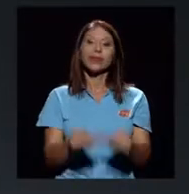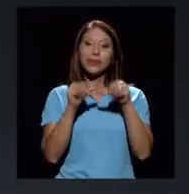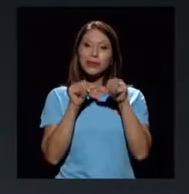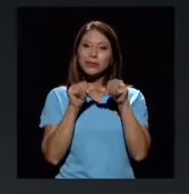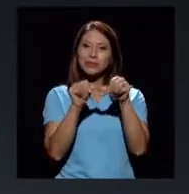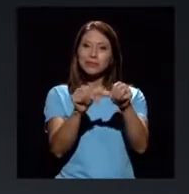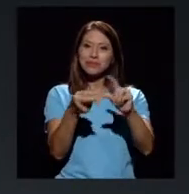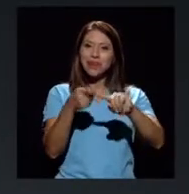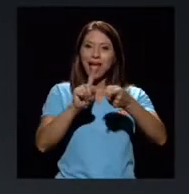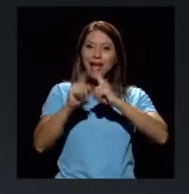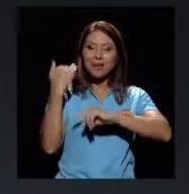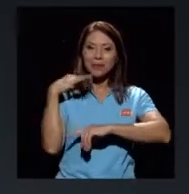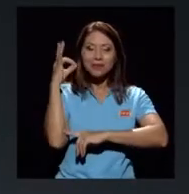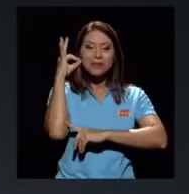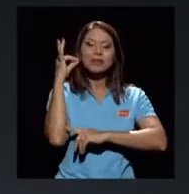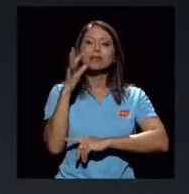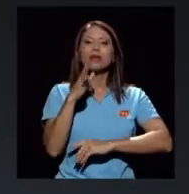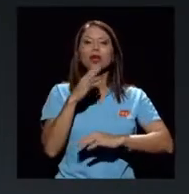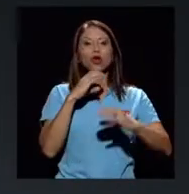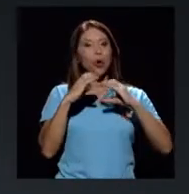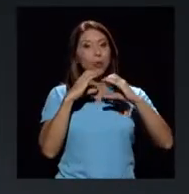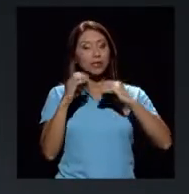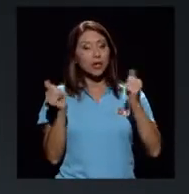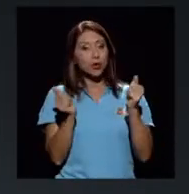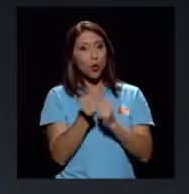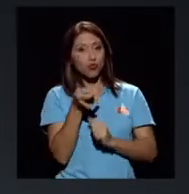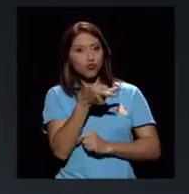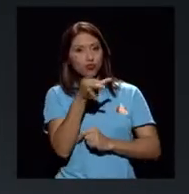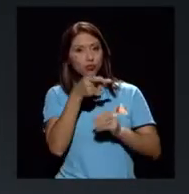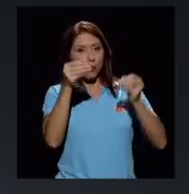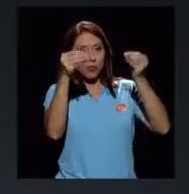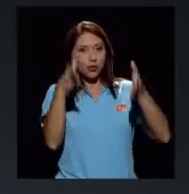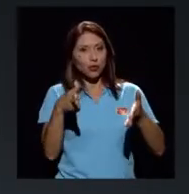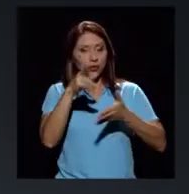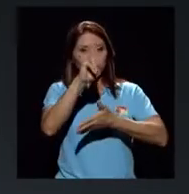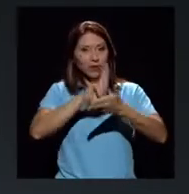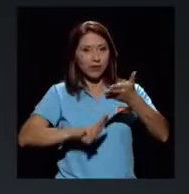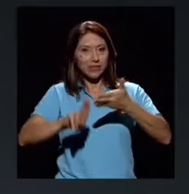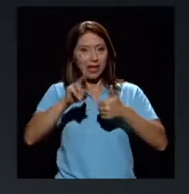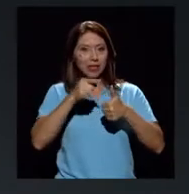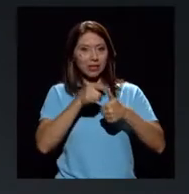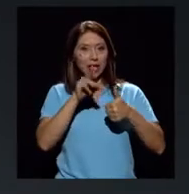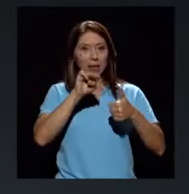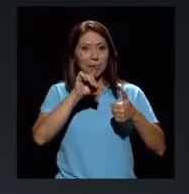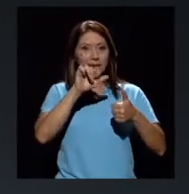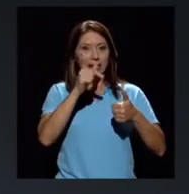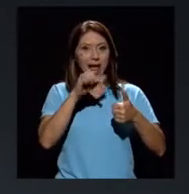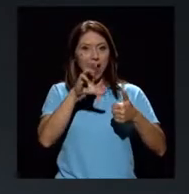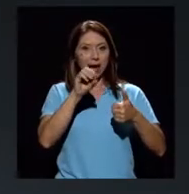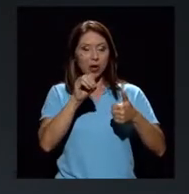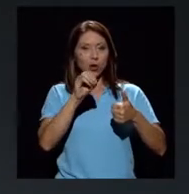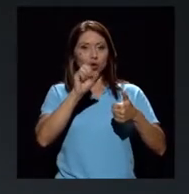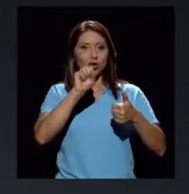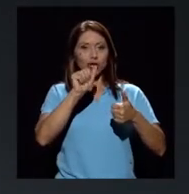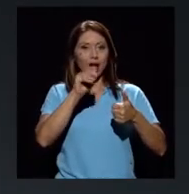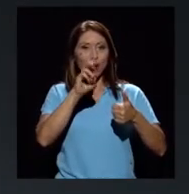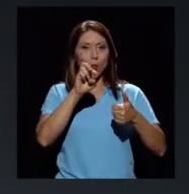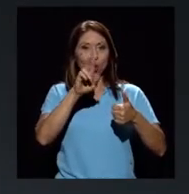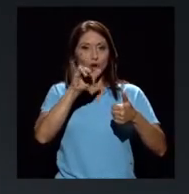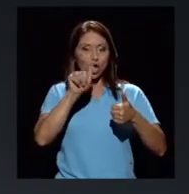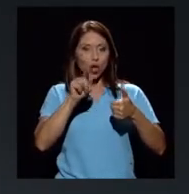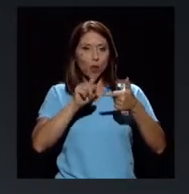Continuamos, amigas y amigos, conversando con los profesores universitarios Milagro Saborío y Juan Robalino.